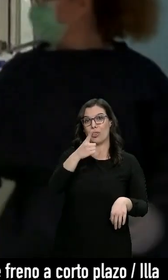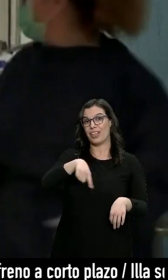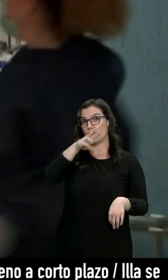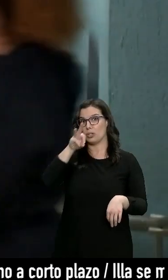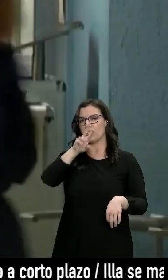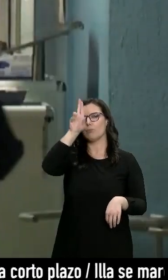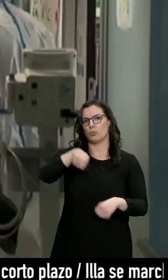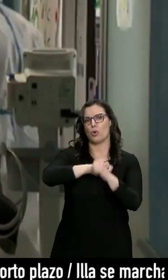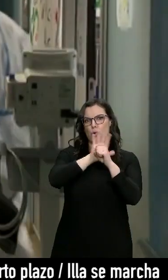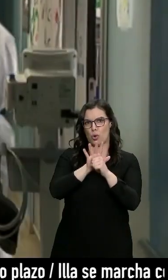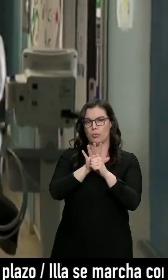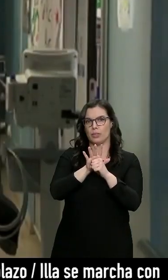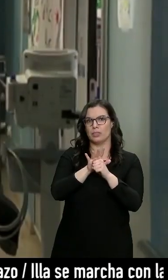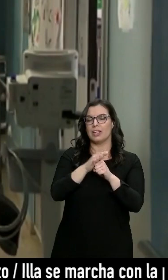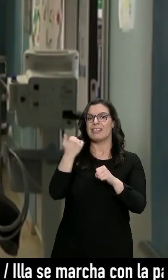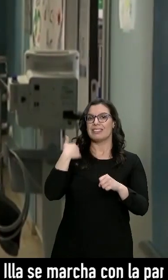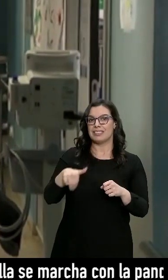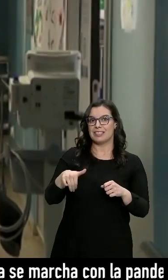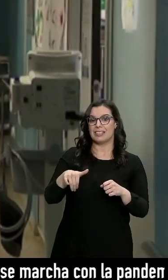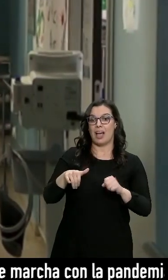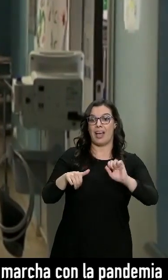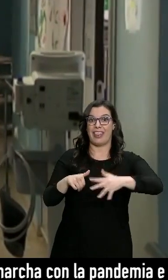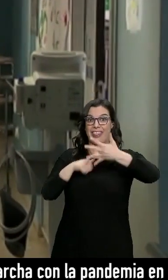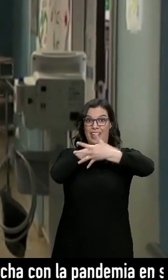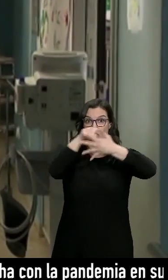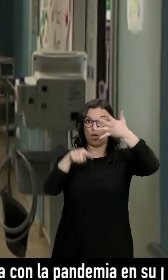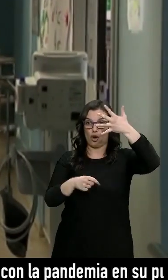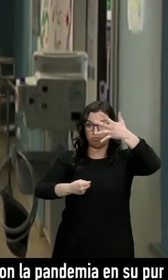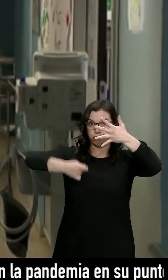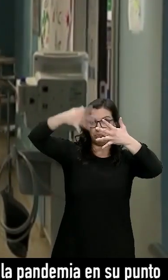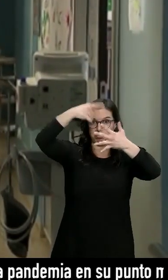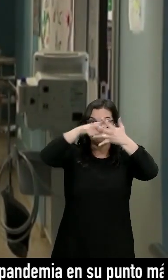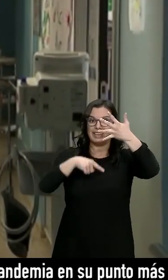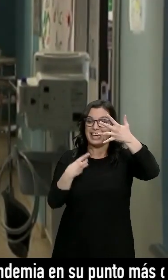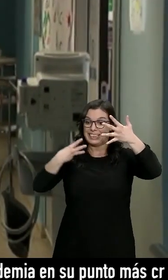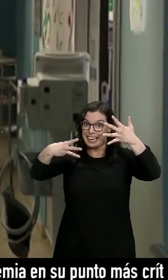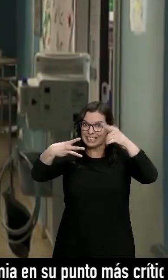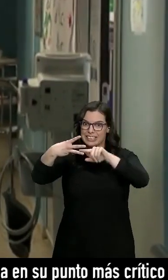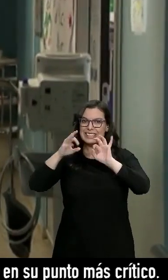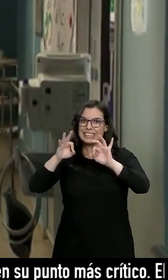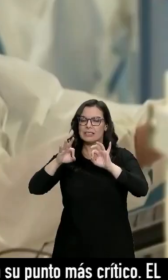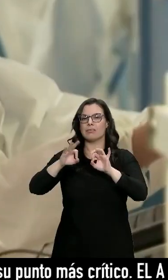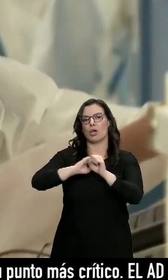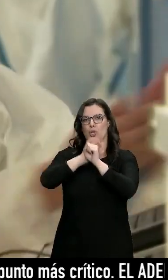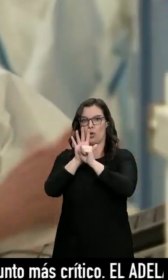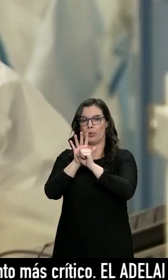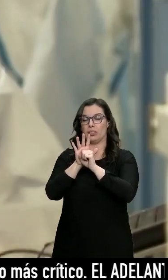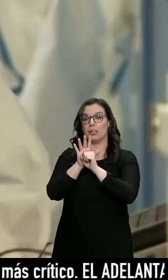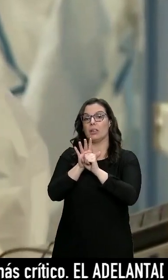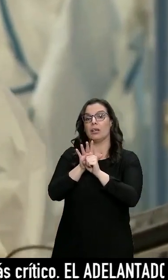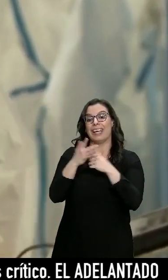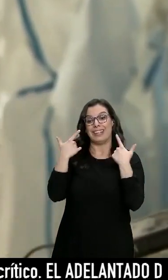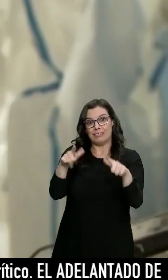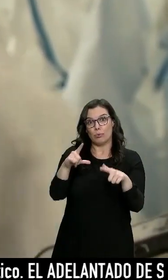enfermos COVID. Ocupan ya 3 de las 5 plantas de este centro sanitario. En las unidades de críticos la situación es